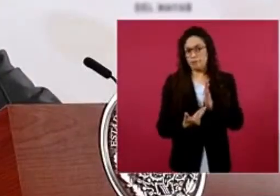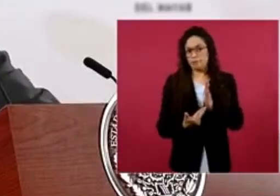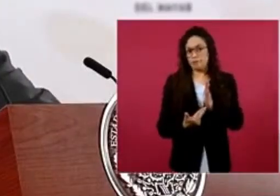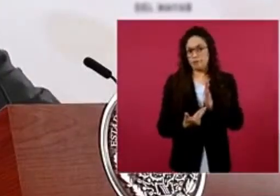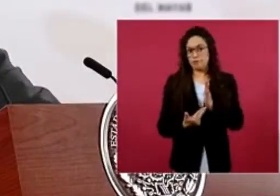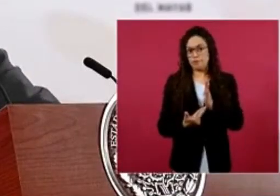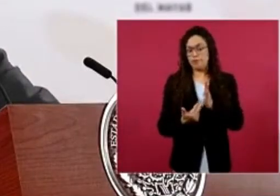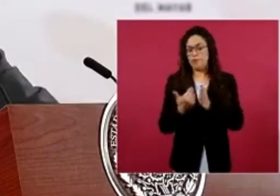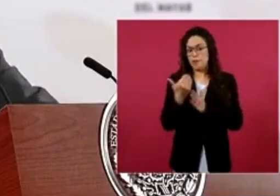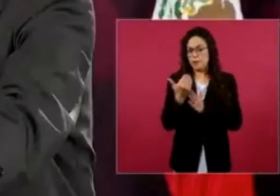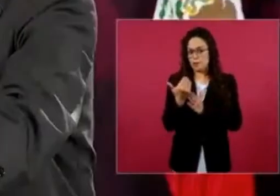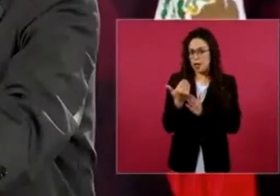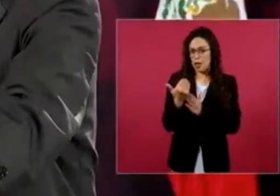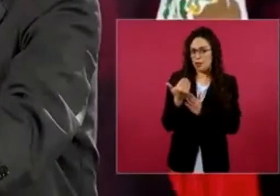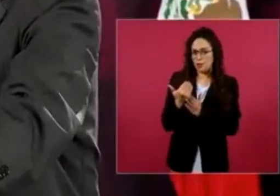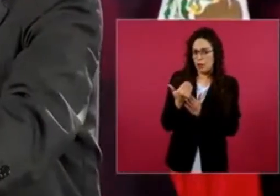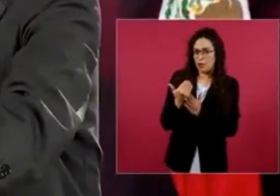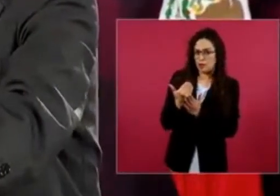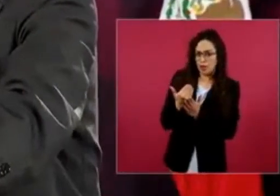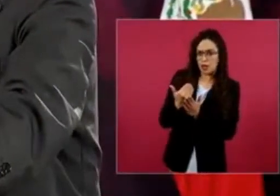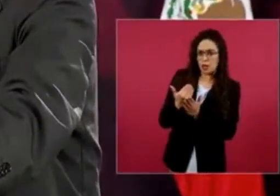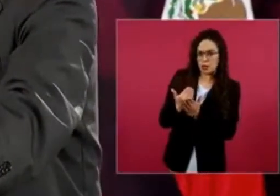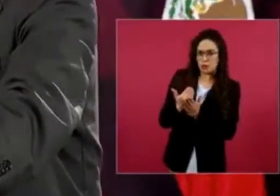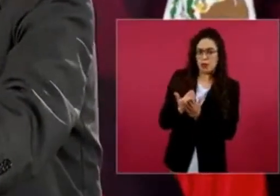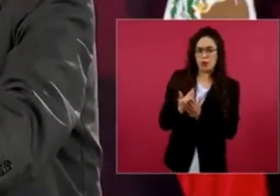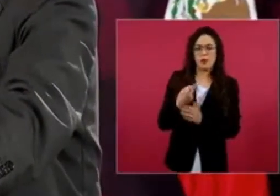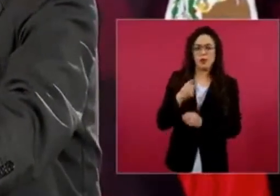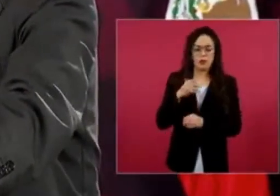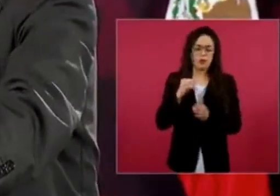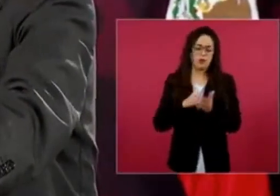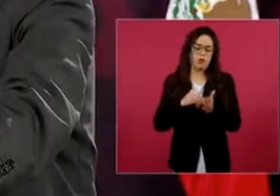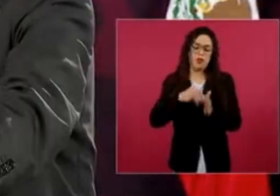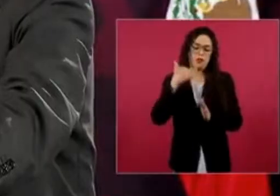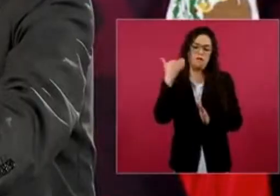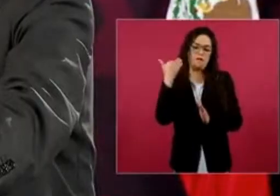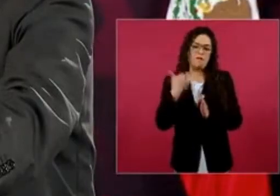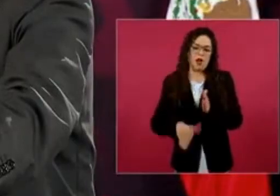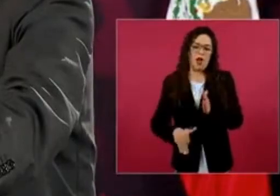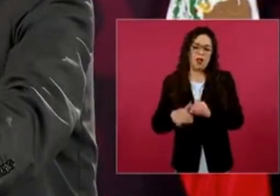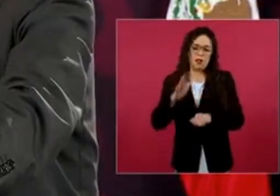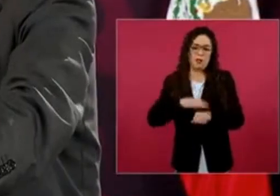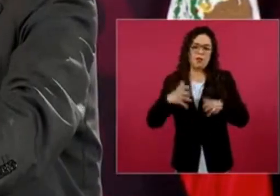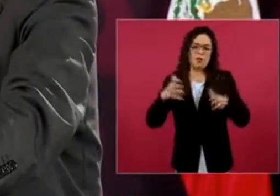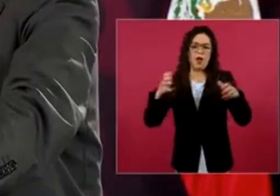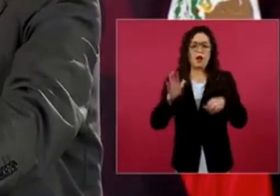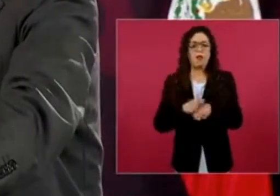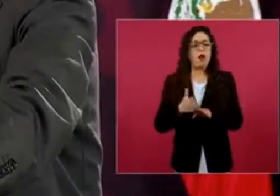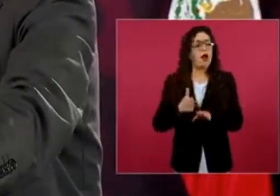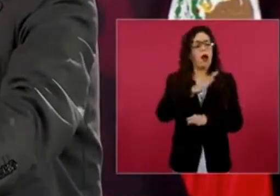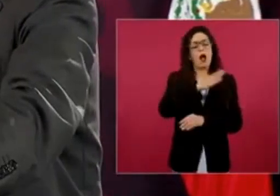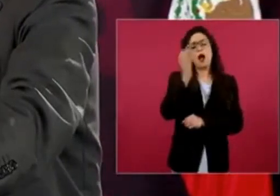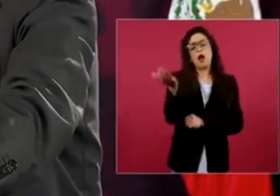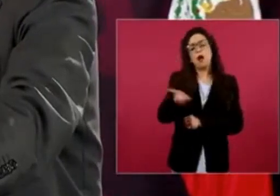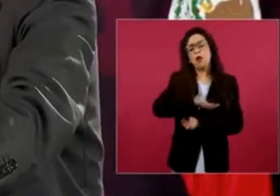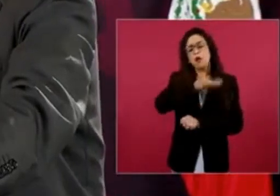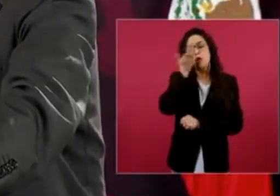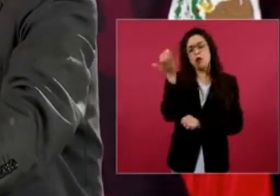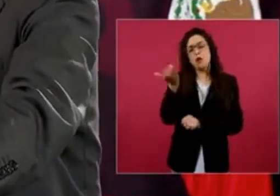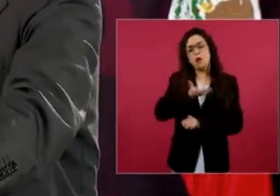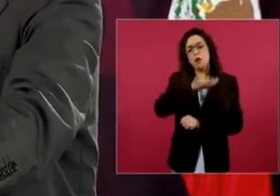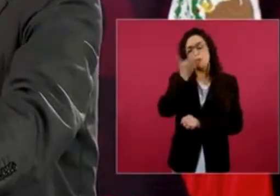porque quedaron todas esas malas prácticas de contubernio, de